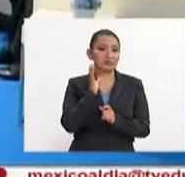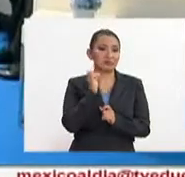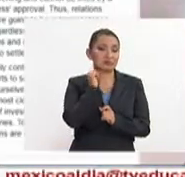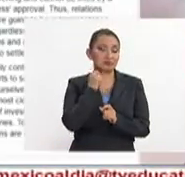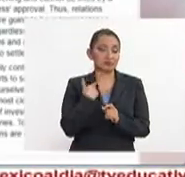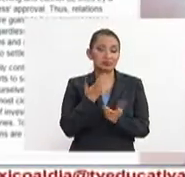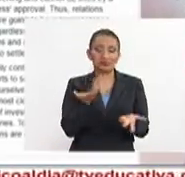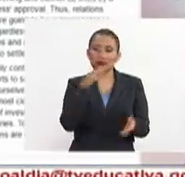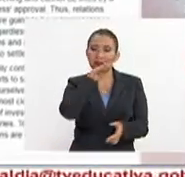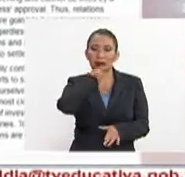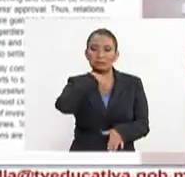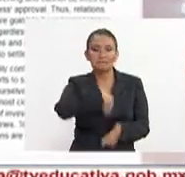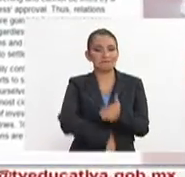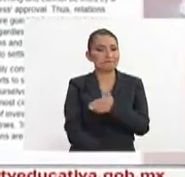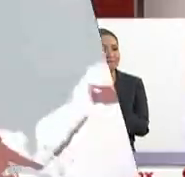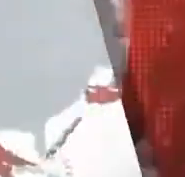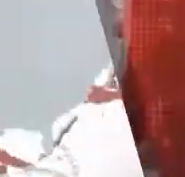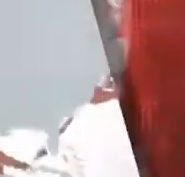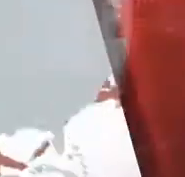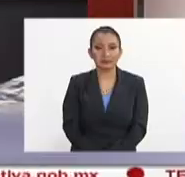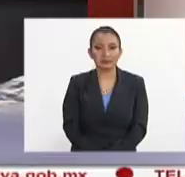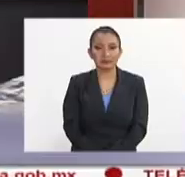manera más humillante.